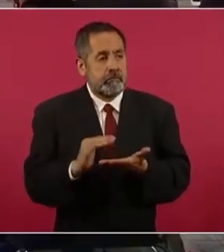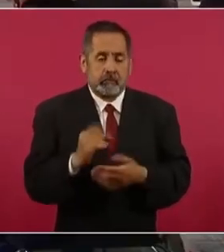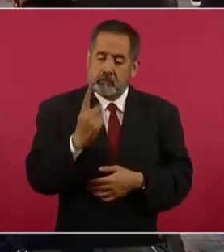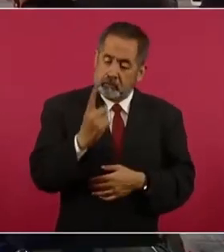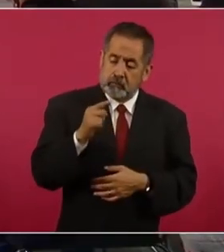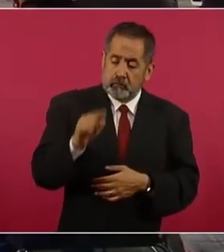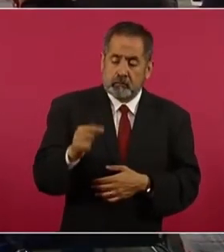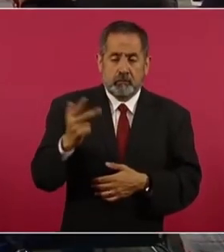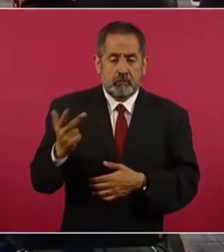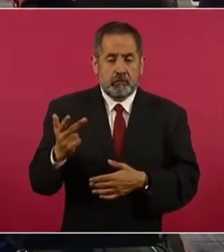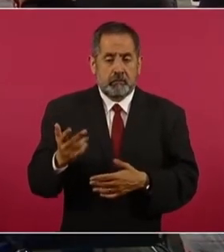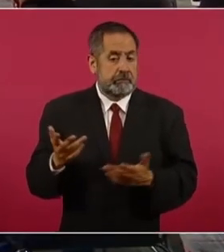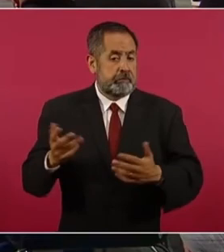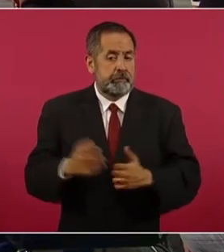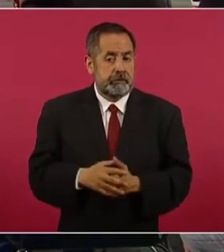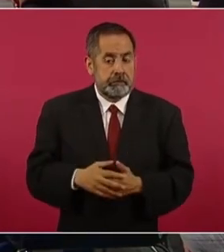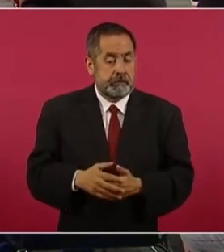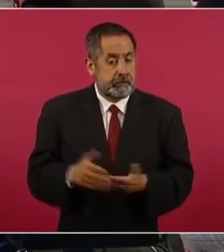pero ahora,